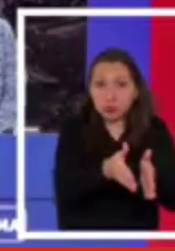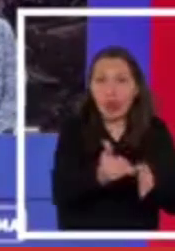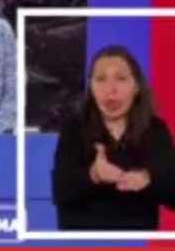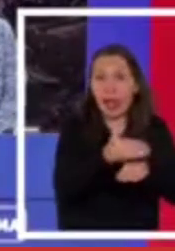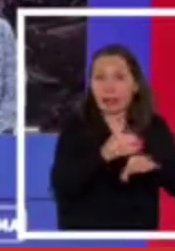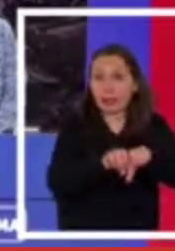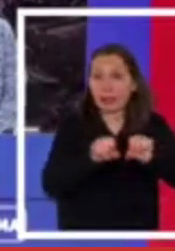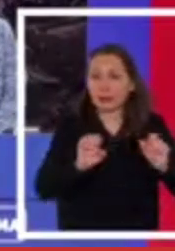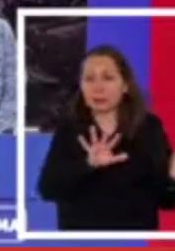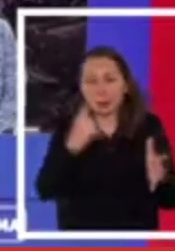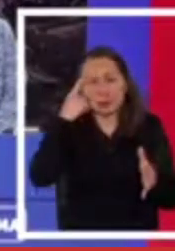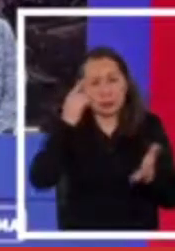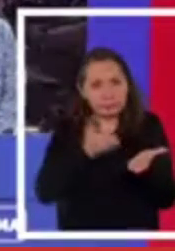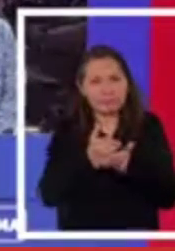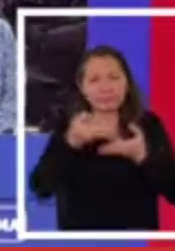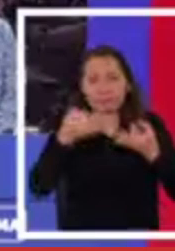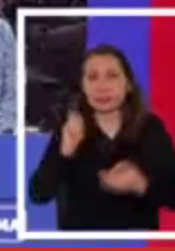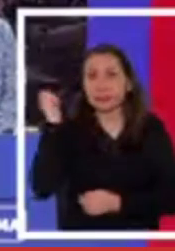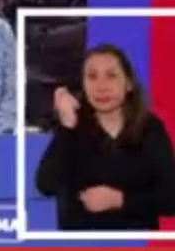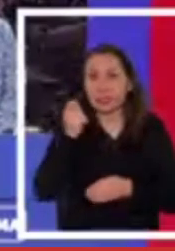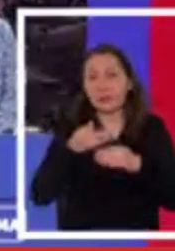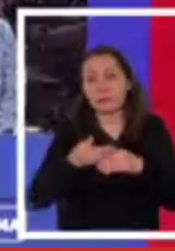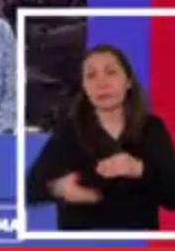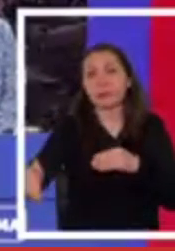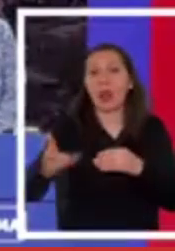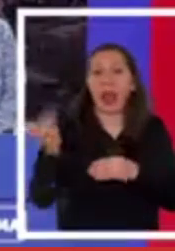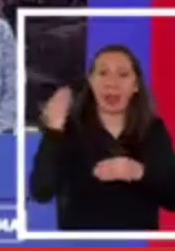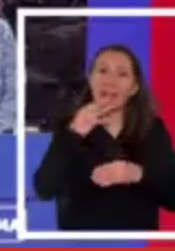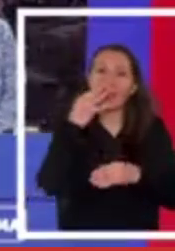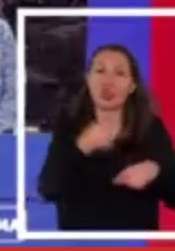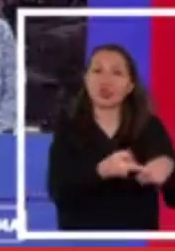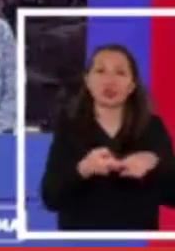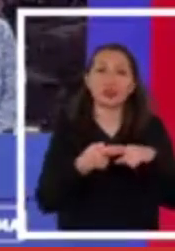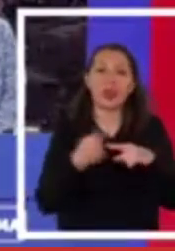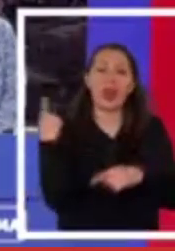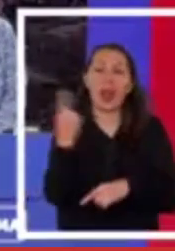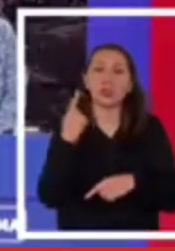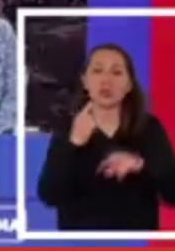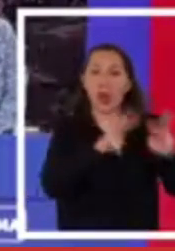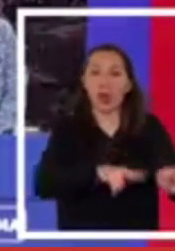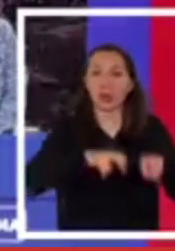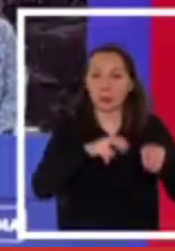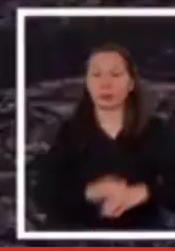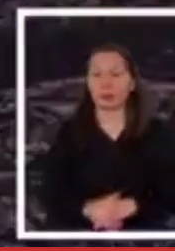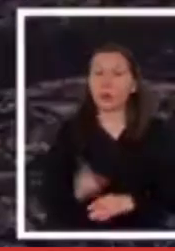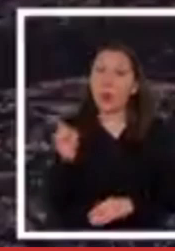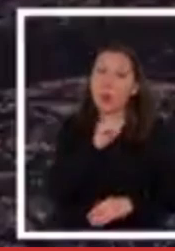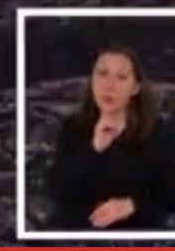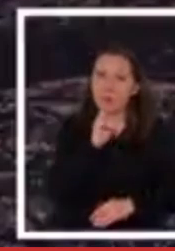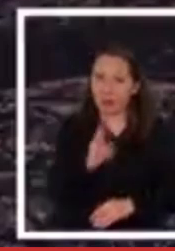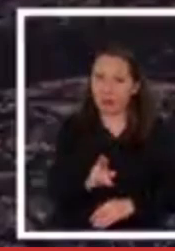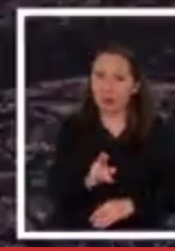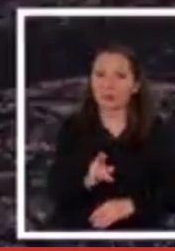de riego que entendemos desde septiembre para adelante que es algo que también habían planteado desde la sociedad Nacional de agricultura optamos por lo último